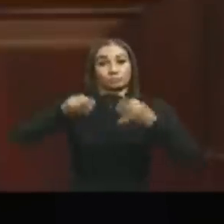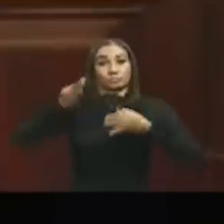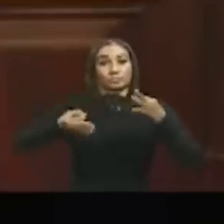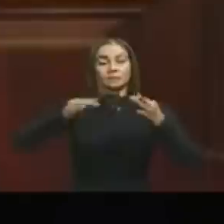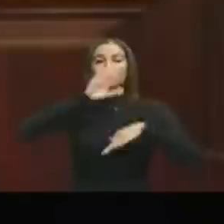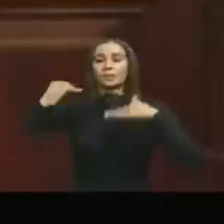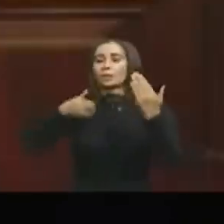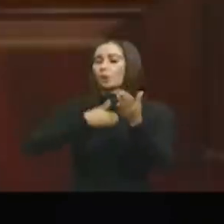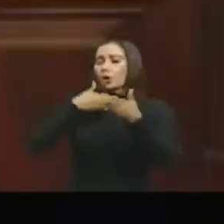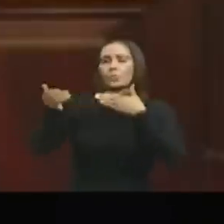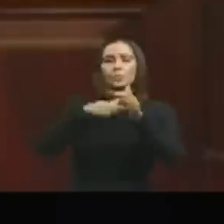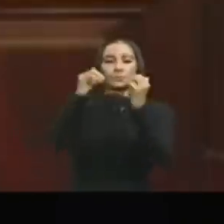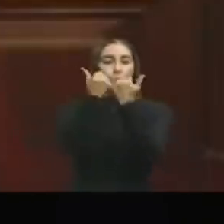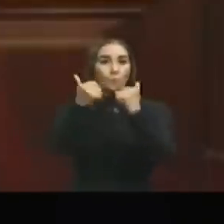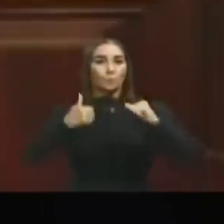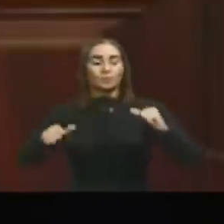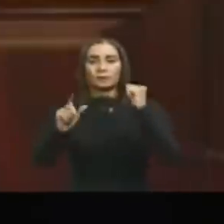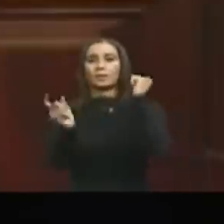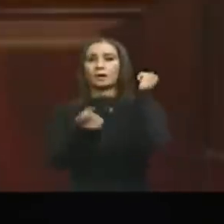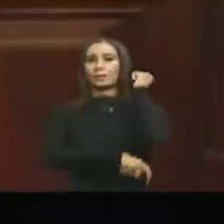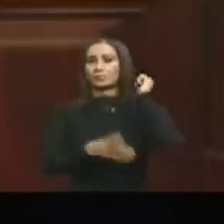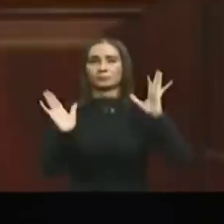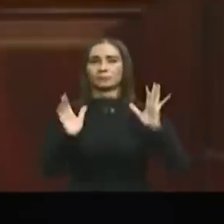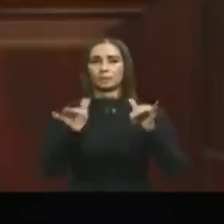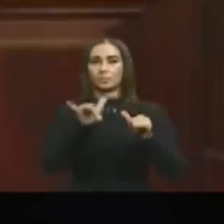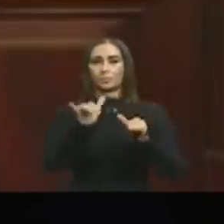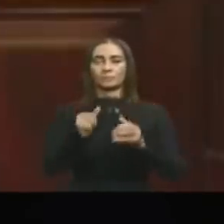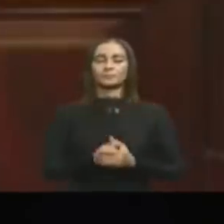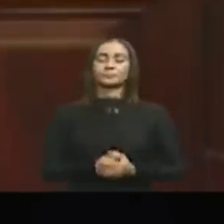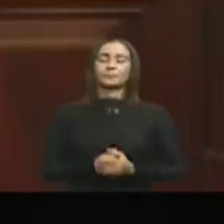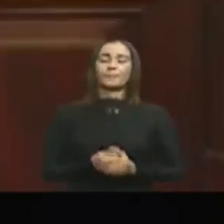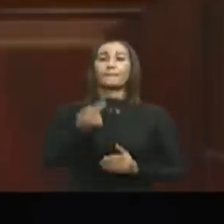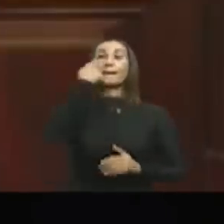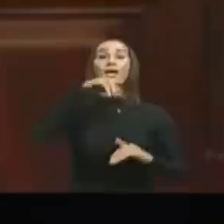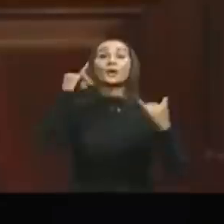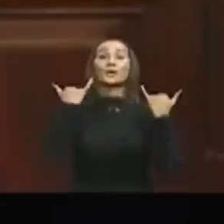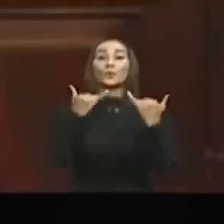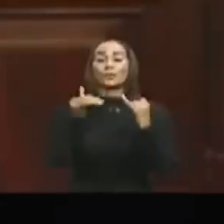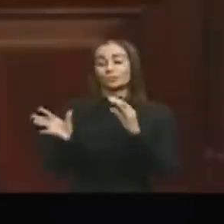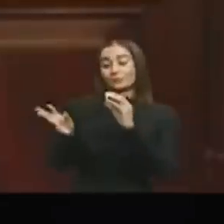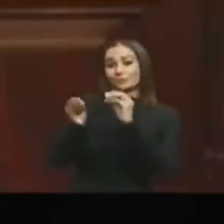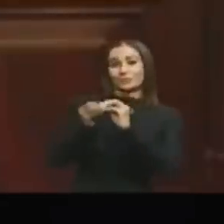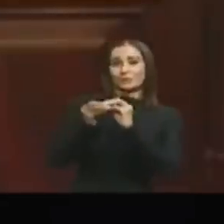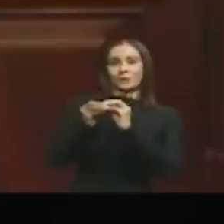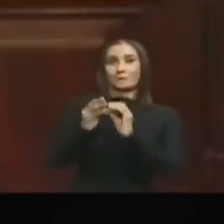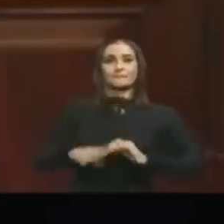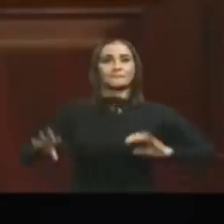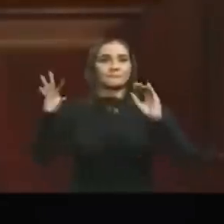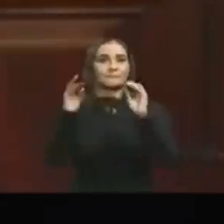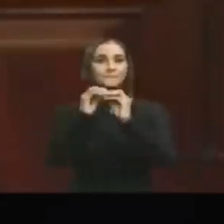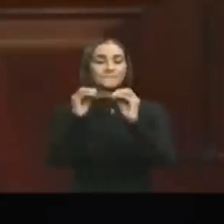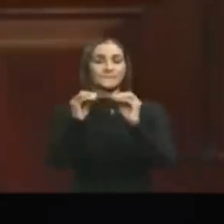las mismas normas y a los mismos deberes como servidores públicos. Pero hoy añadimos un paso más en esta